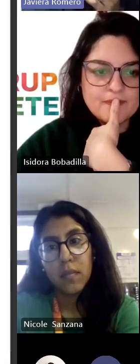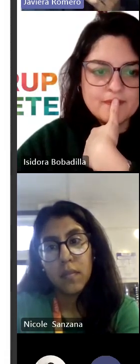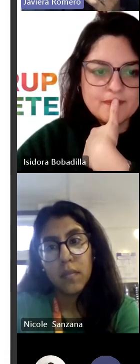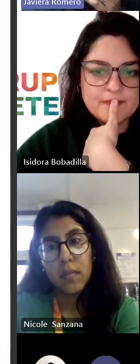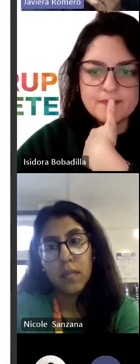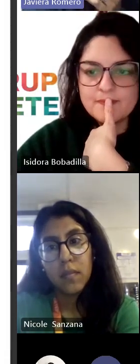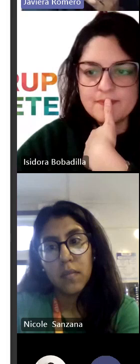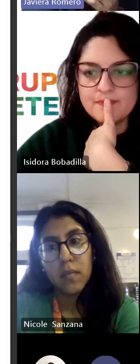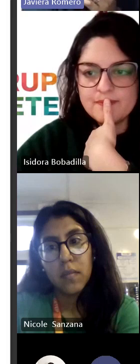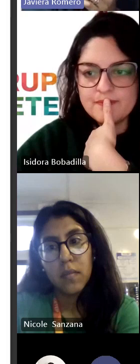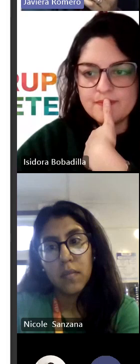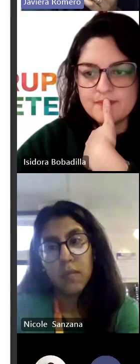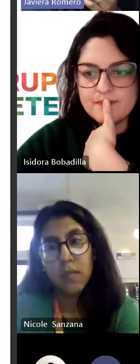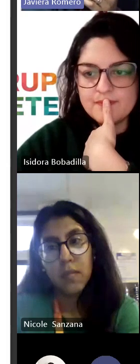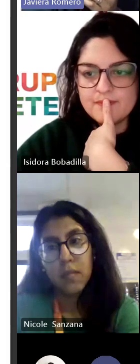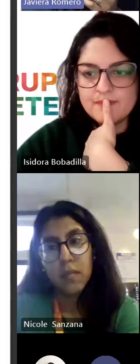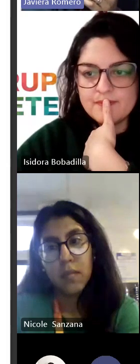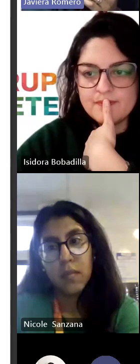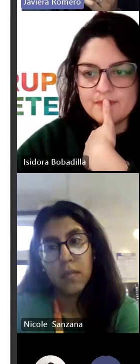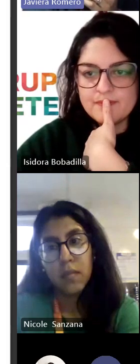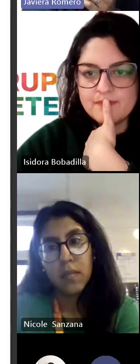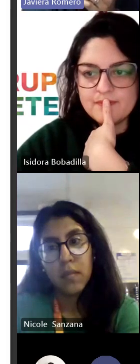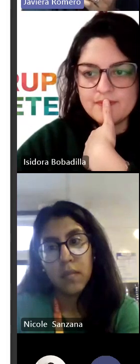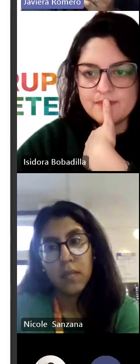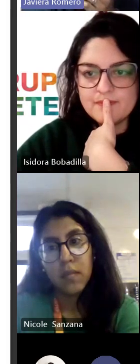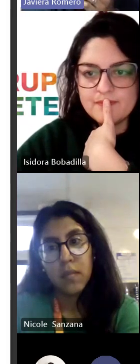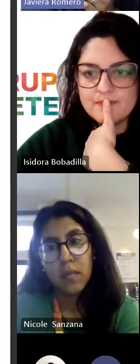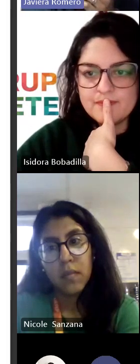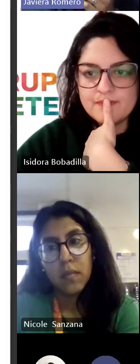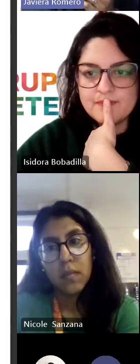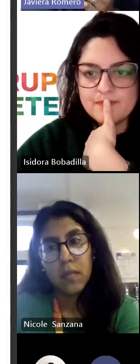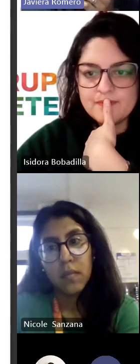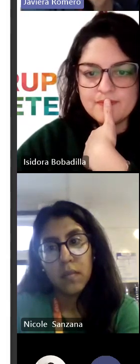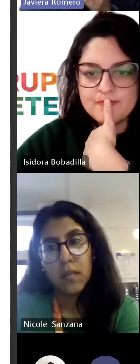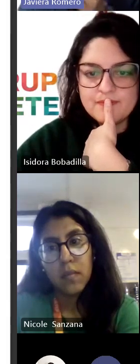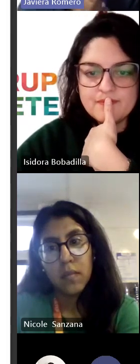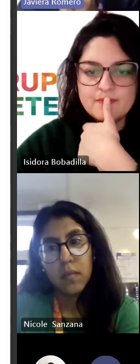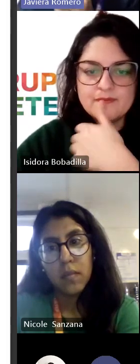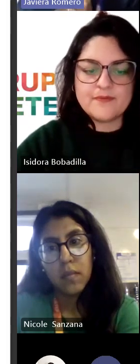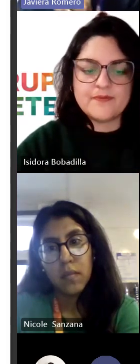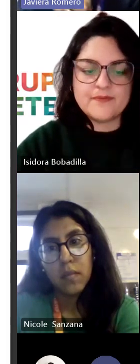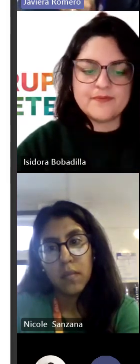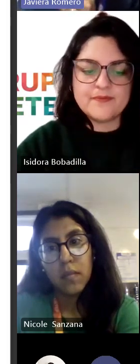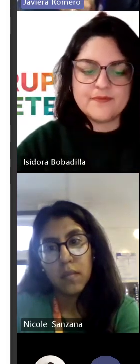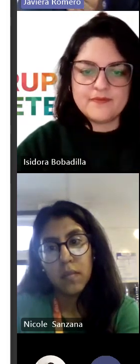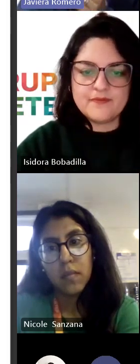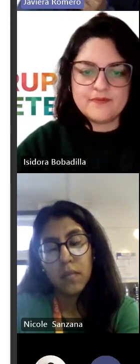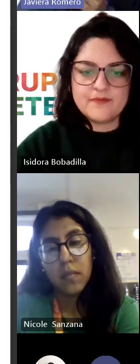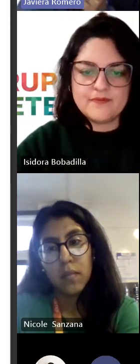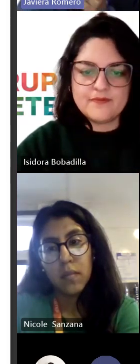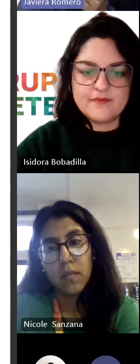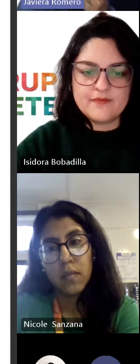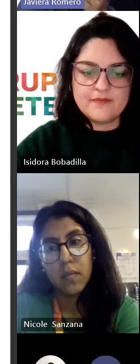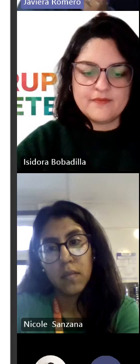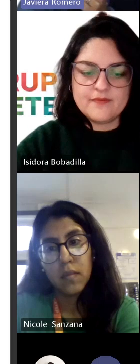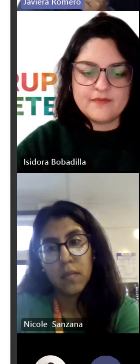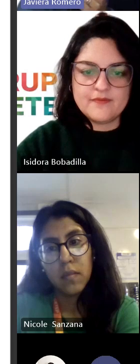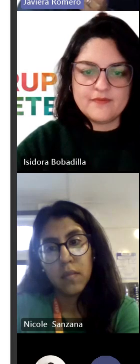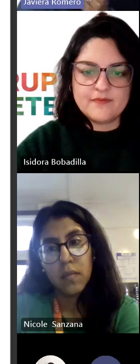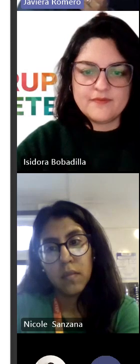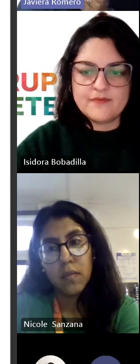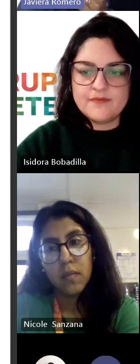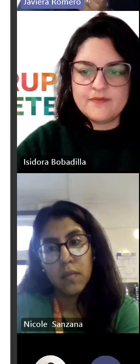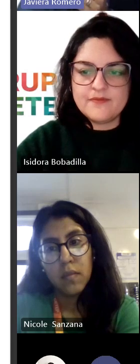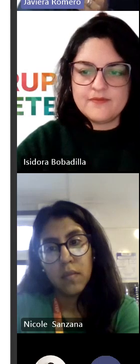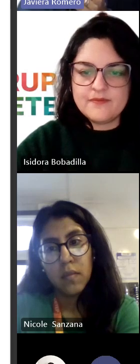la persona busca intencionalmente causarse daño hasta lograr terminar con su vida, no logrando su consumación. Y por último